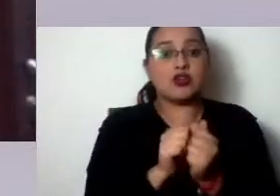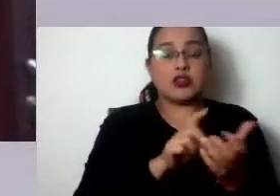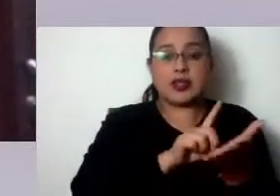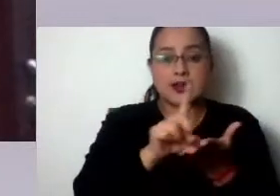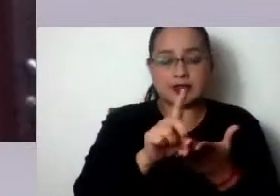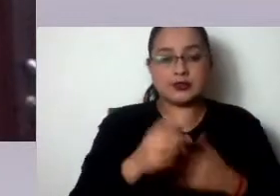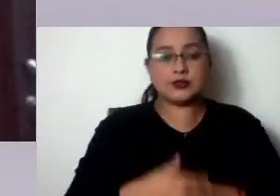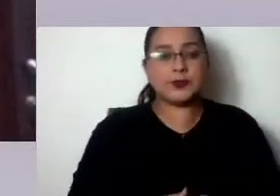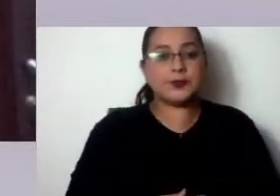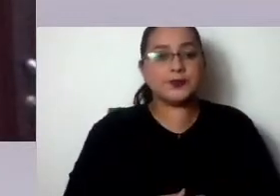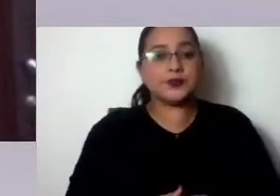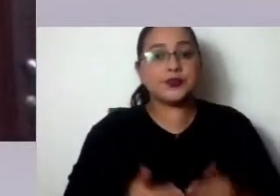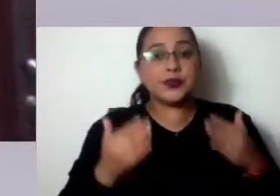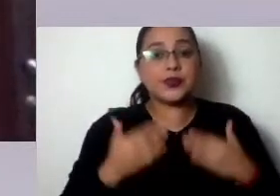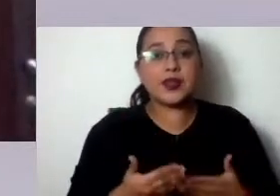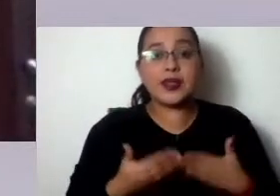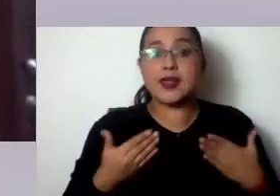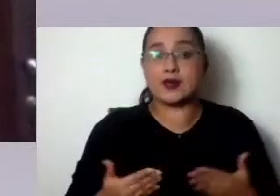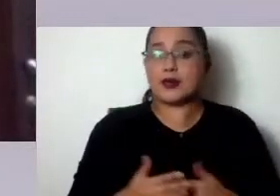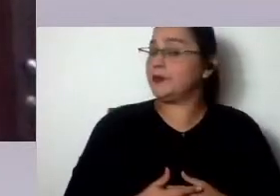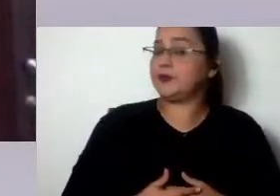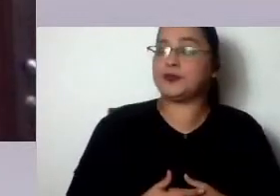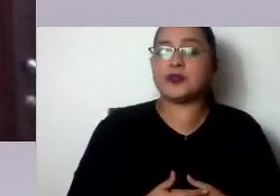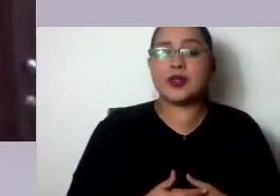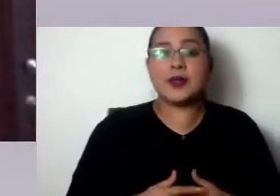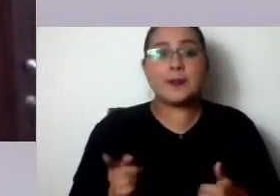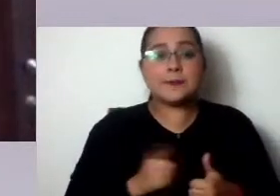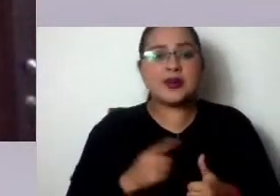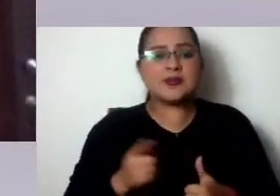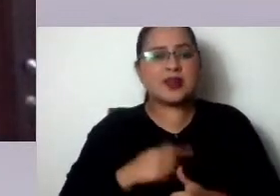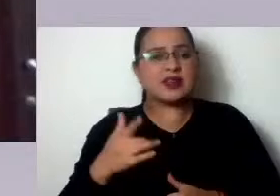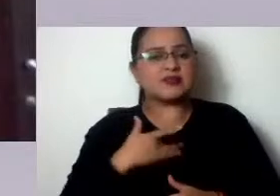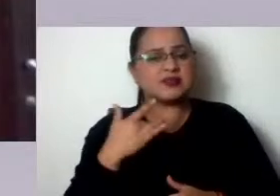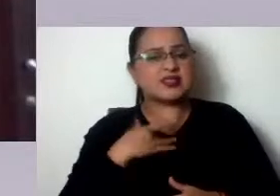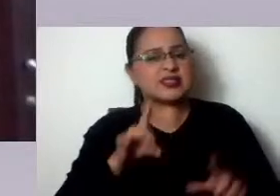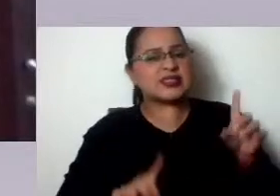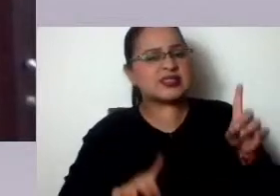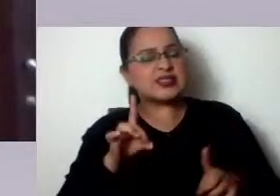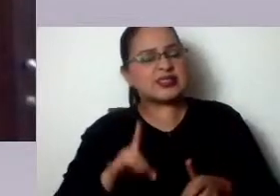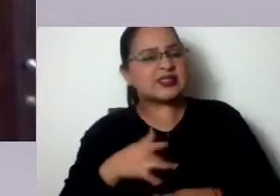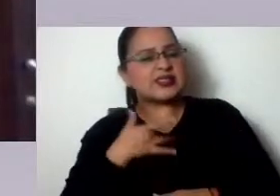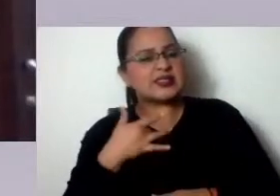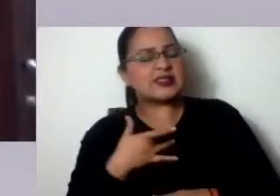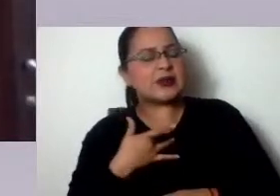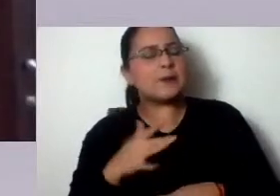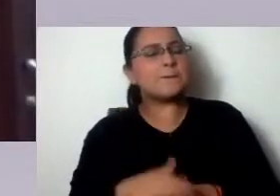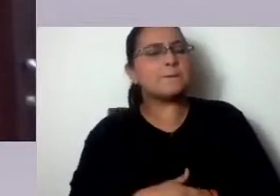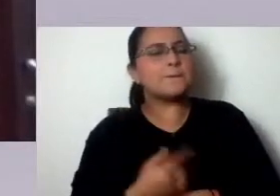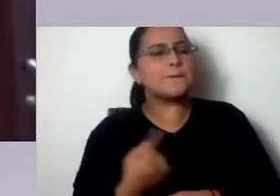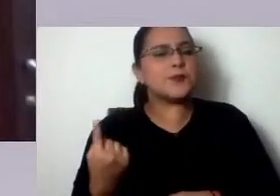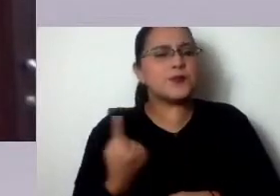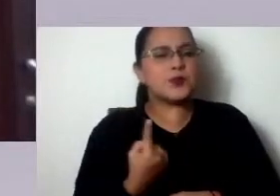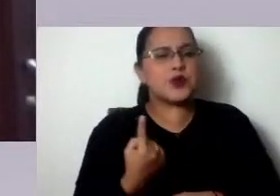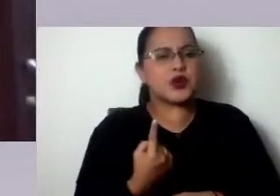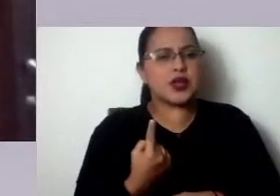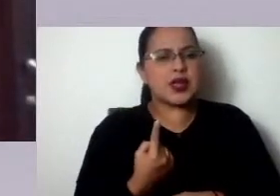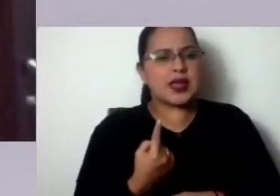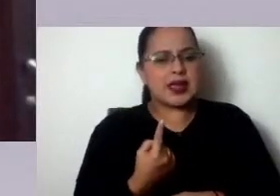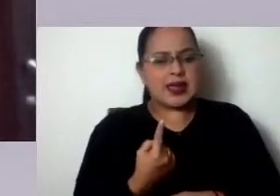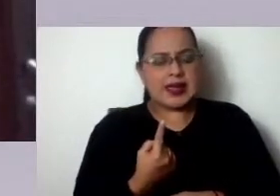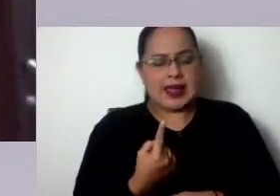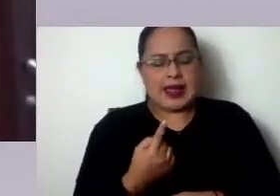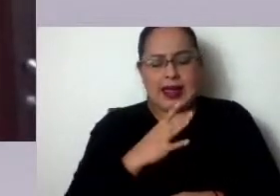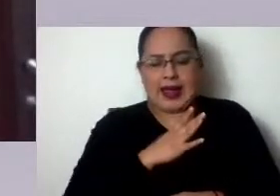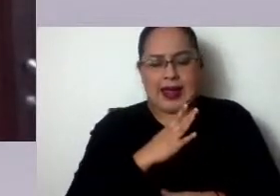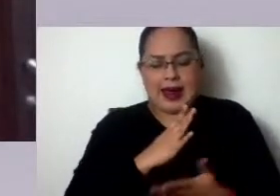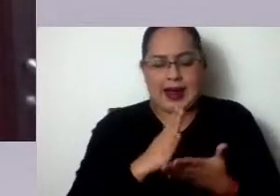ahora bien la primera pregunta que nos surge es por qué examinar en un módulo específico estos